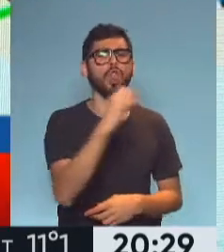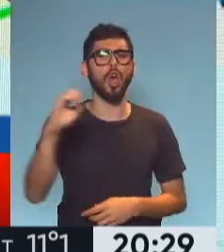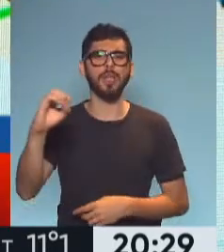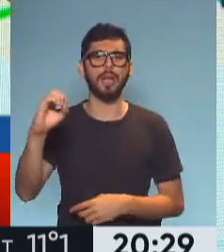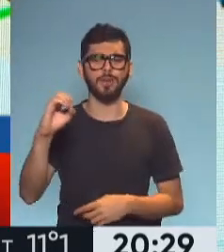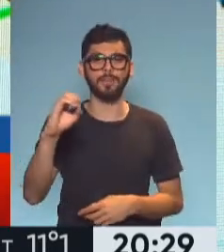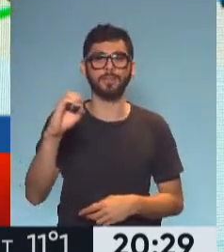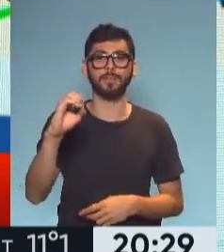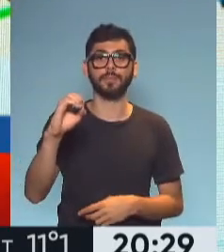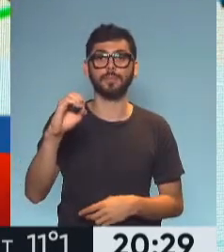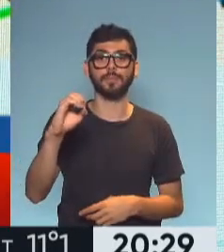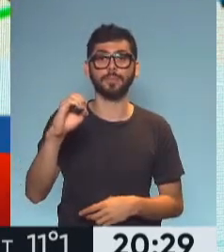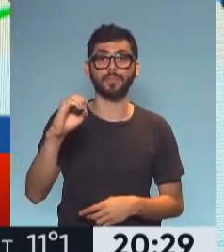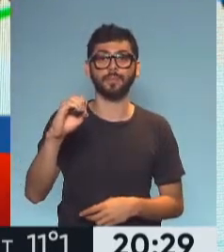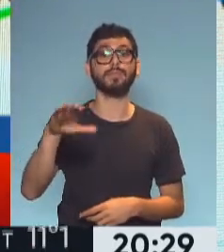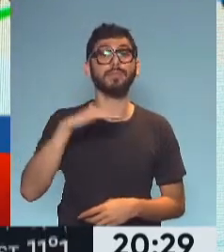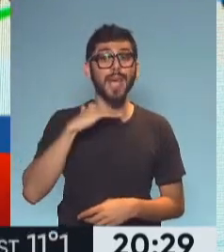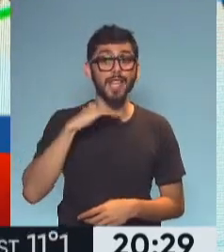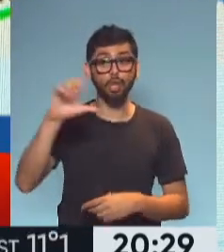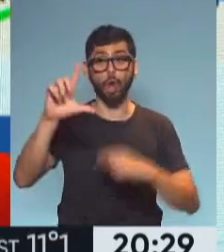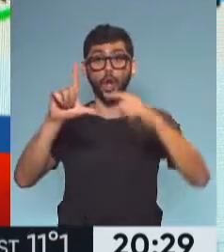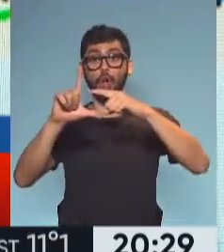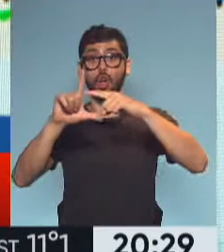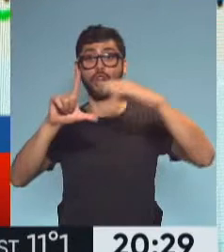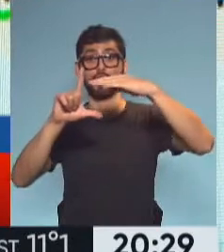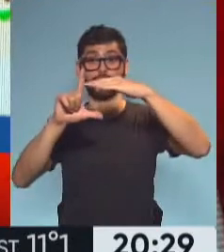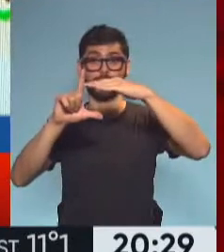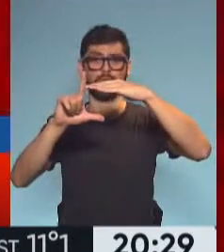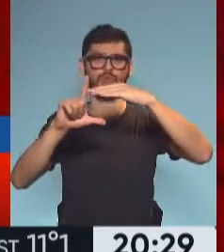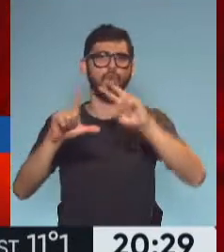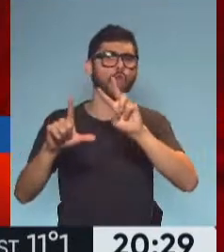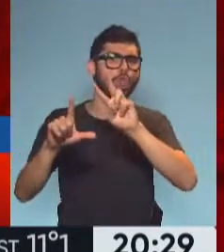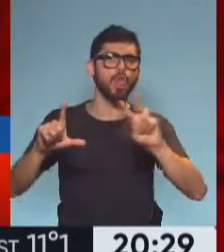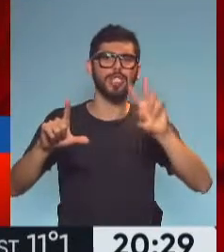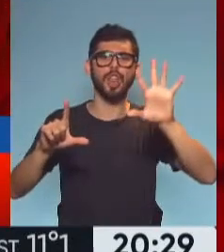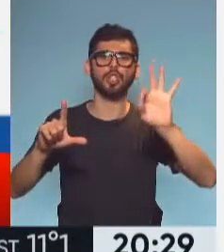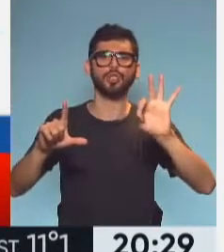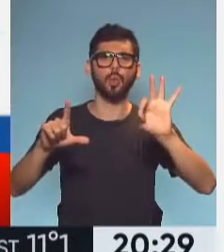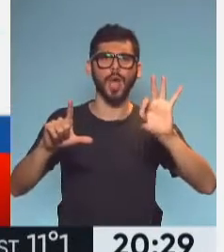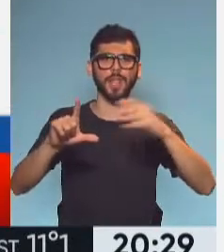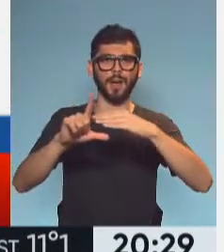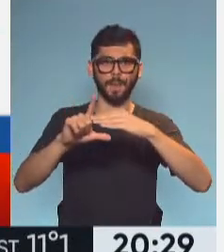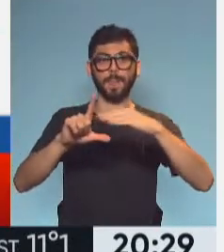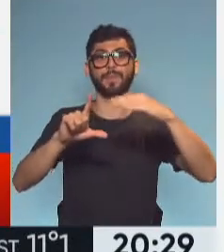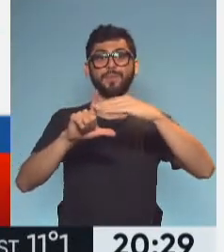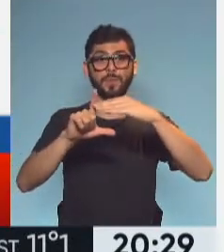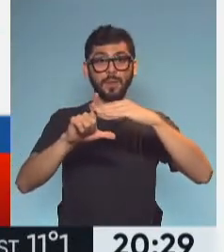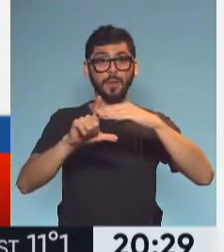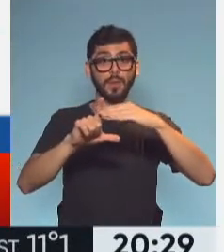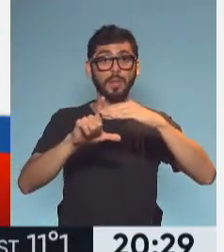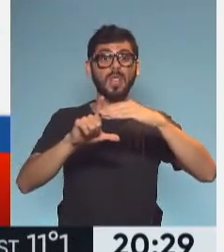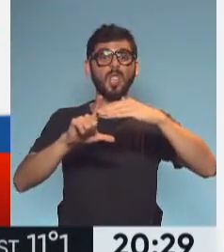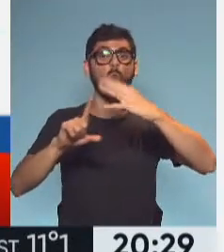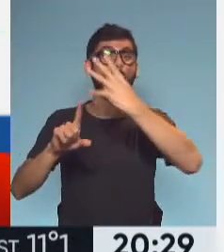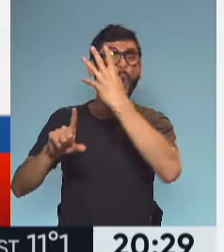tengo muy cerca. Esta Italia. México. México puso 250. Si no me equivoco, doctor, sí. 400 ahora, pusieron acá